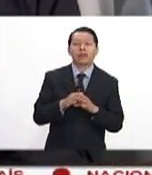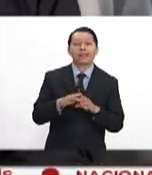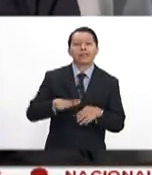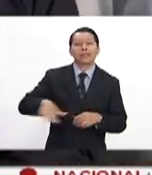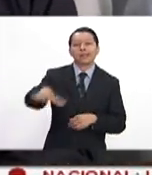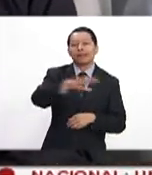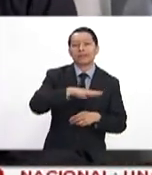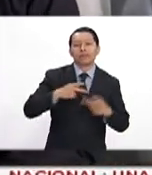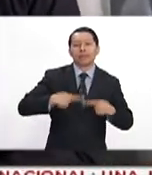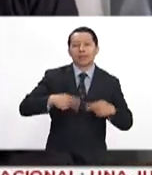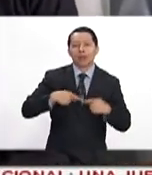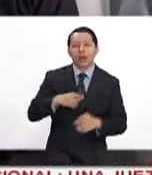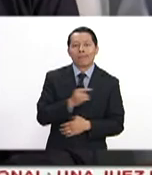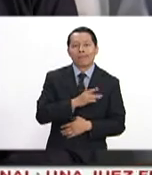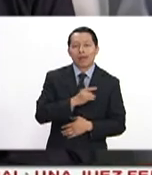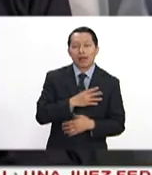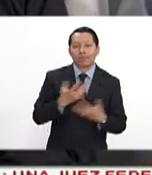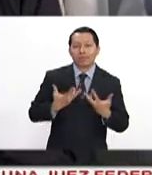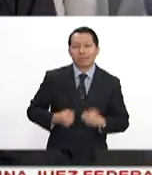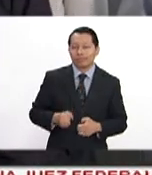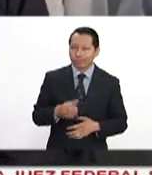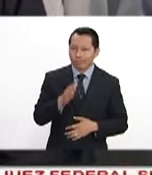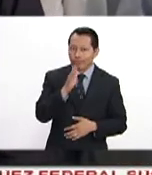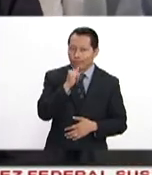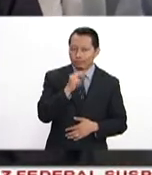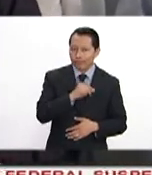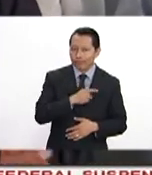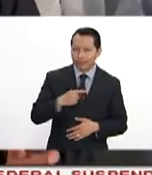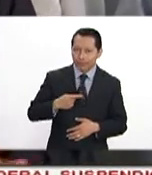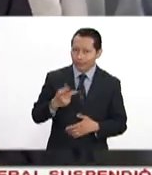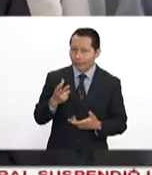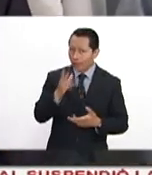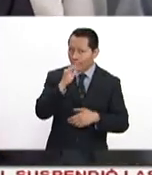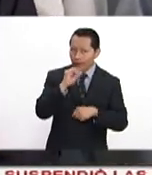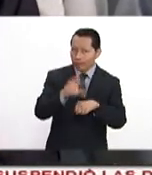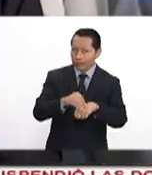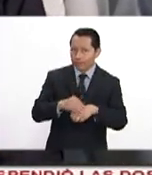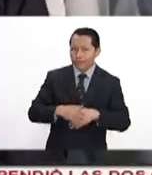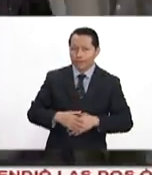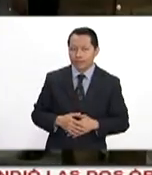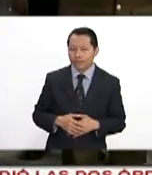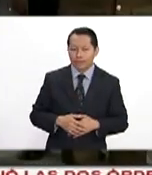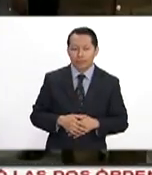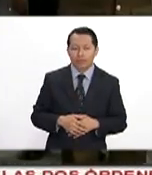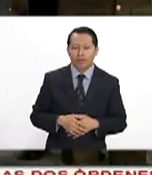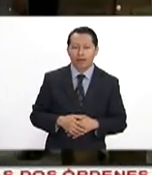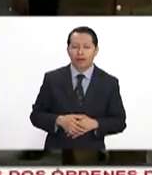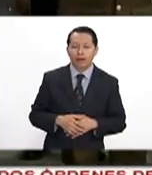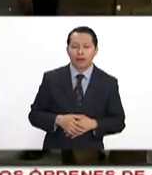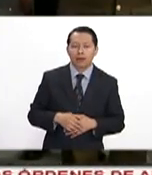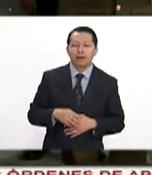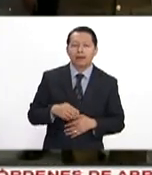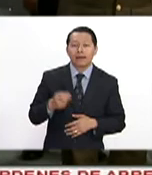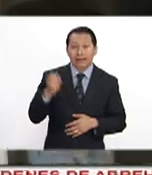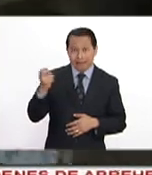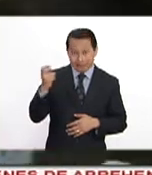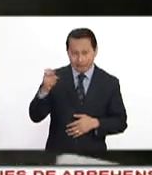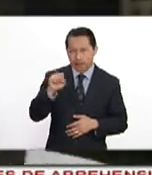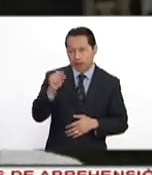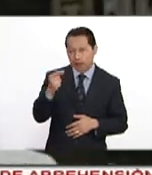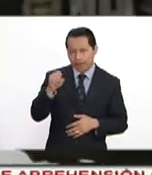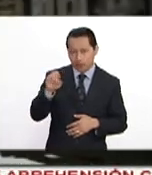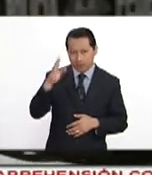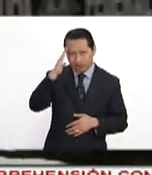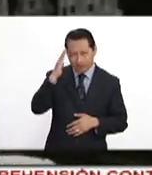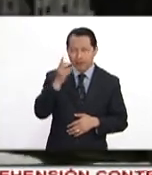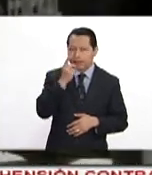miedo que se da entre la población. Por eso es que no lo podemos permitir. Miguel Ángel Osorio Chong también informó que